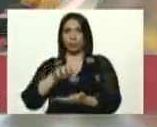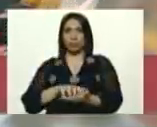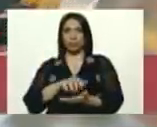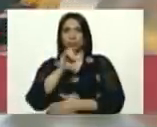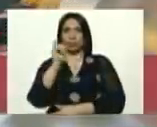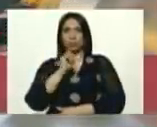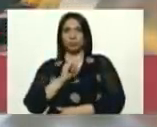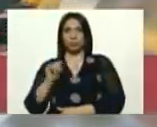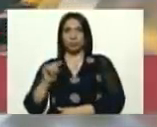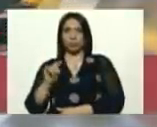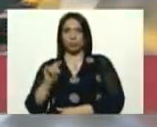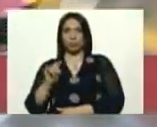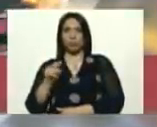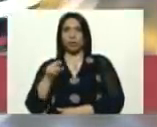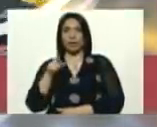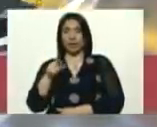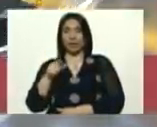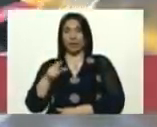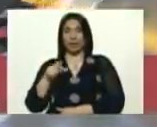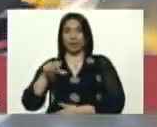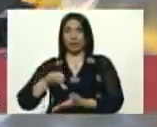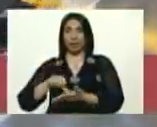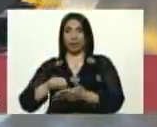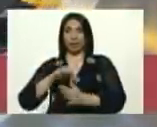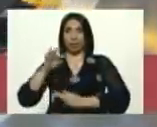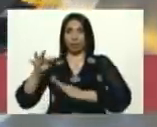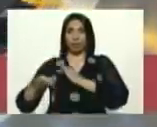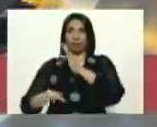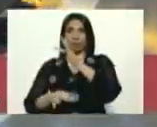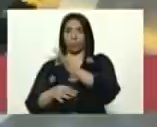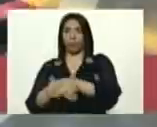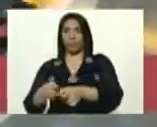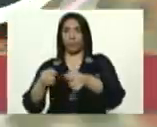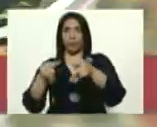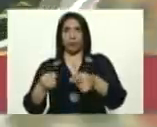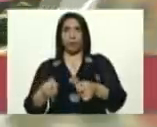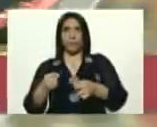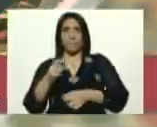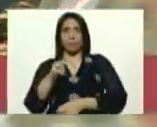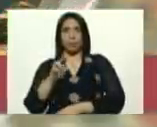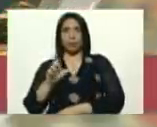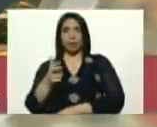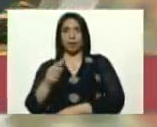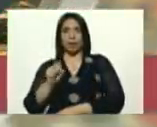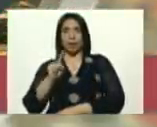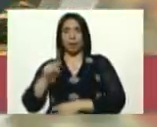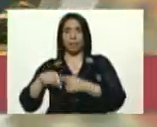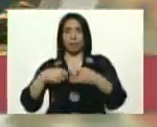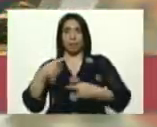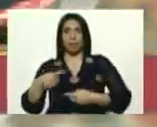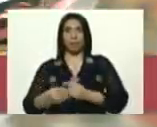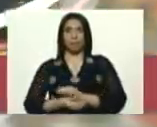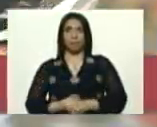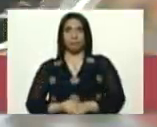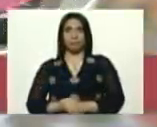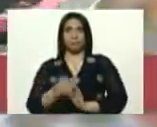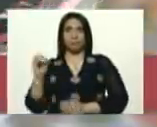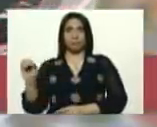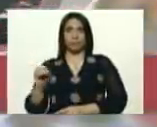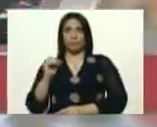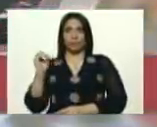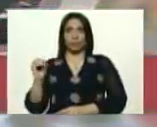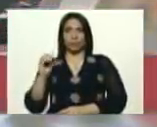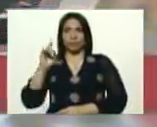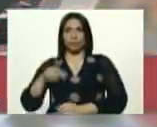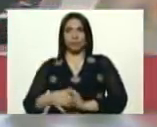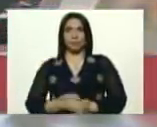Zulia, derivados del foco del mercado de las pulgas, pero luego nos trasladamos al occidente,